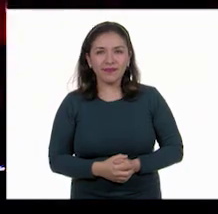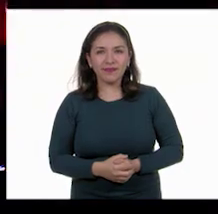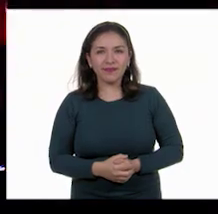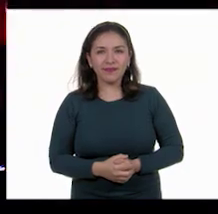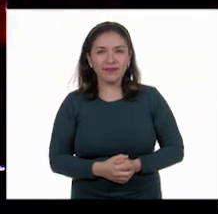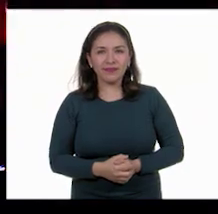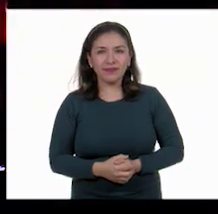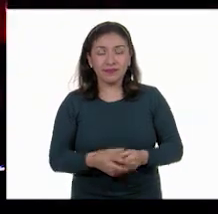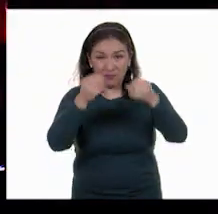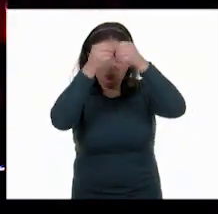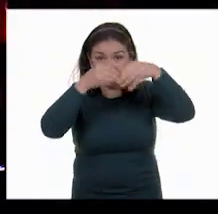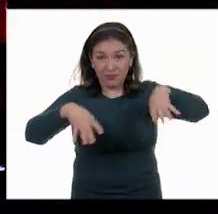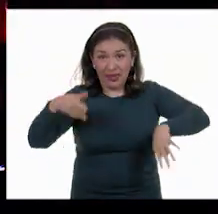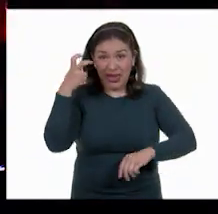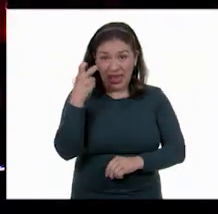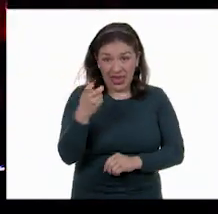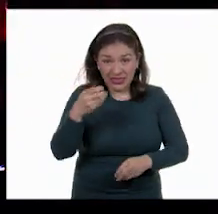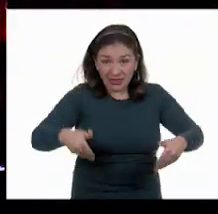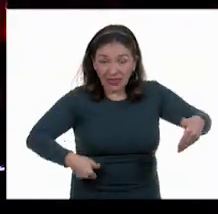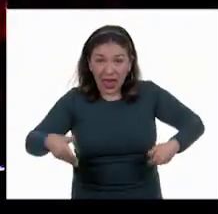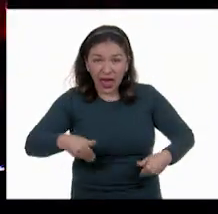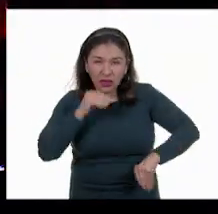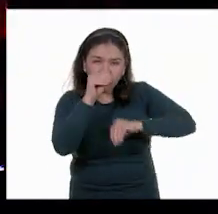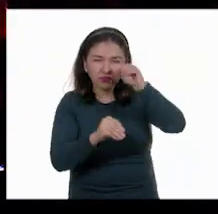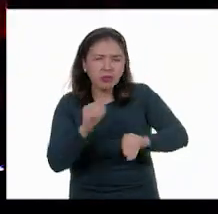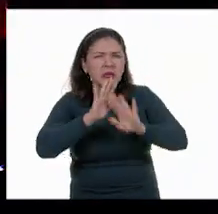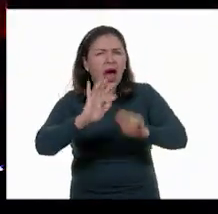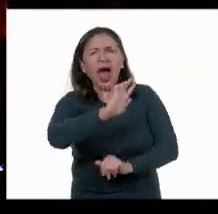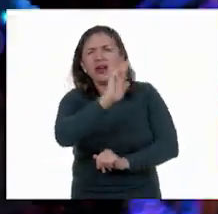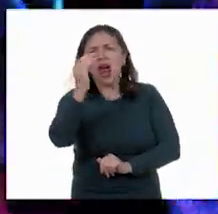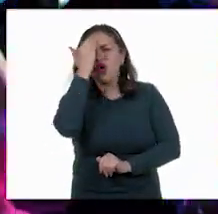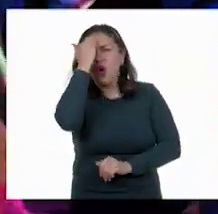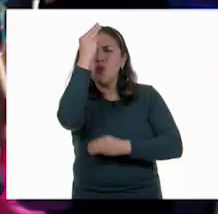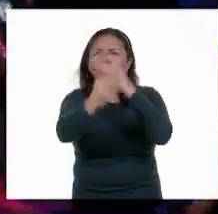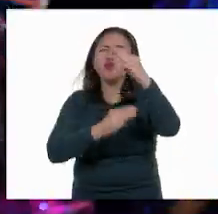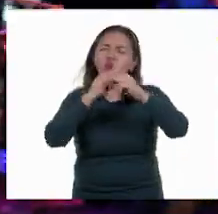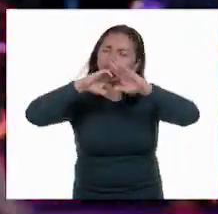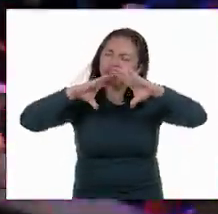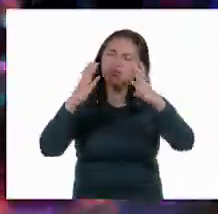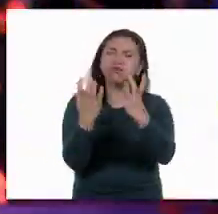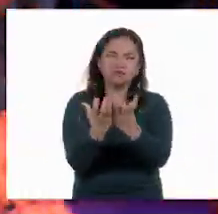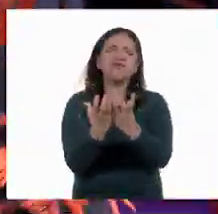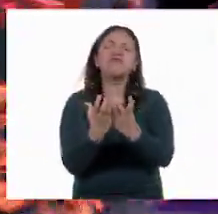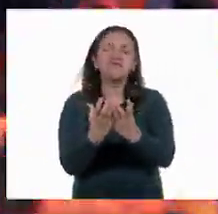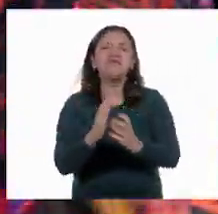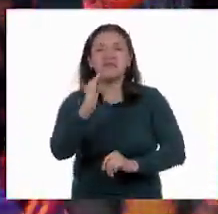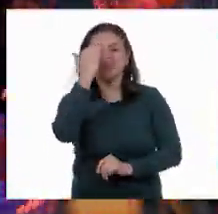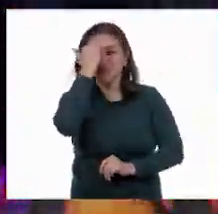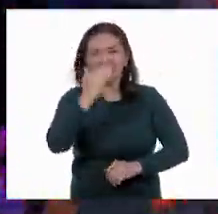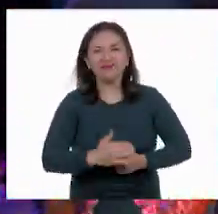El espectáculo de la compañía es conocido prácticamente en todo el mundo.